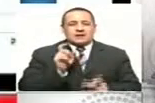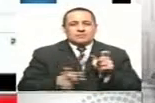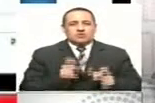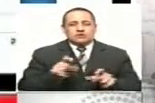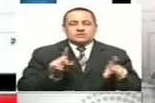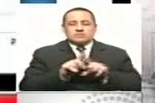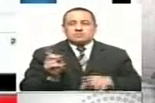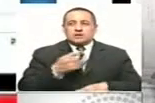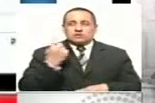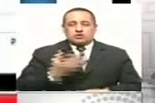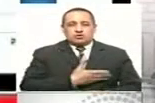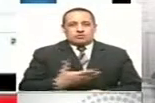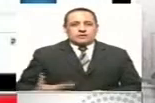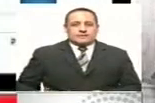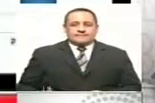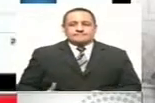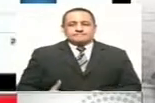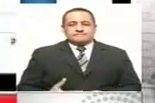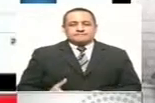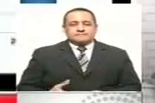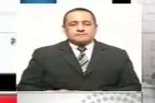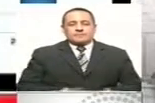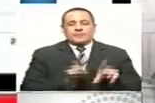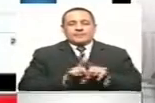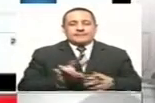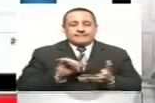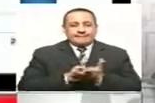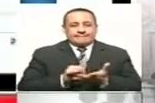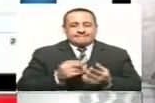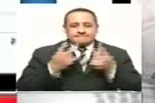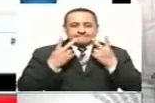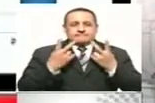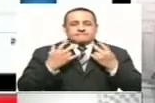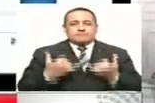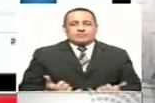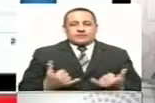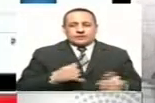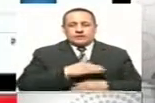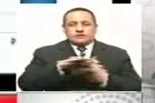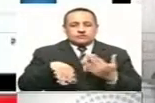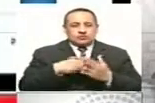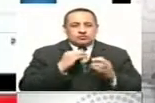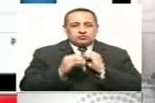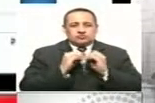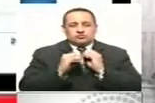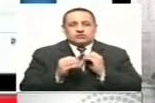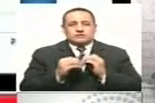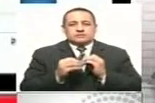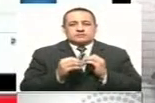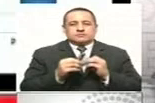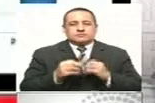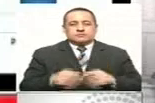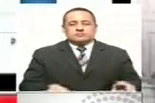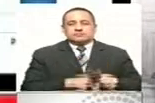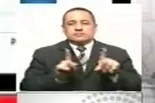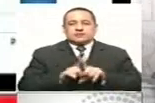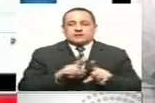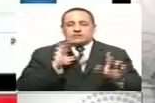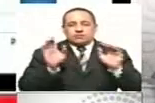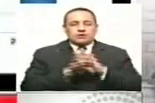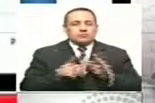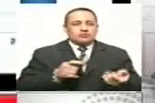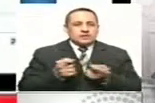sino para el Estado, ¿no? Entonces, estos MAC se van a implementar en regiones